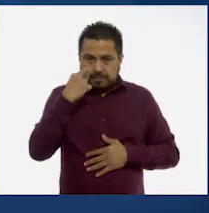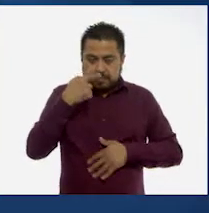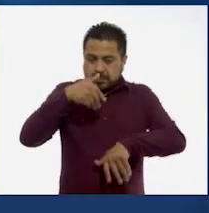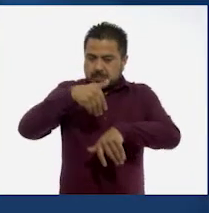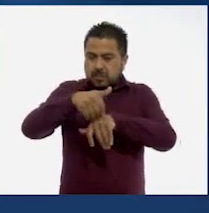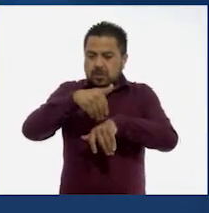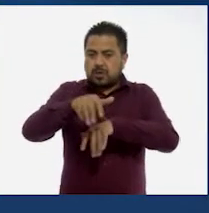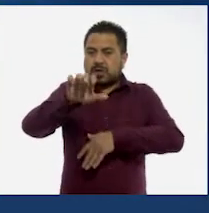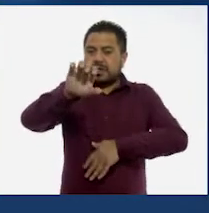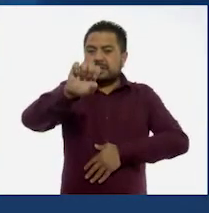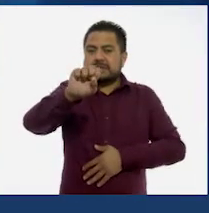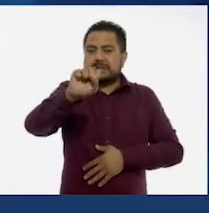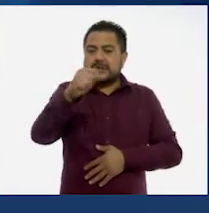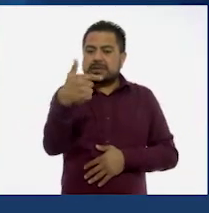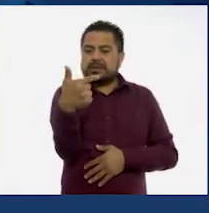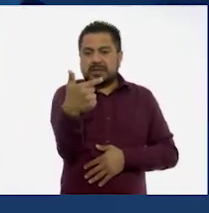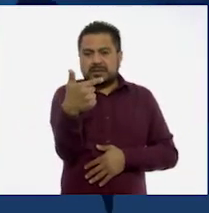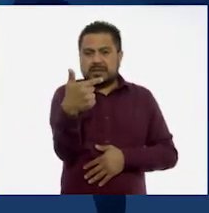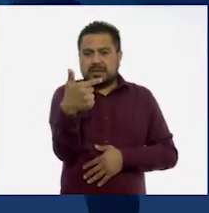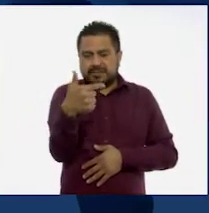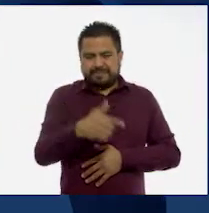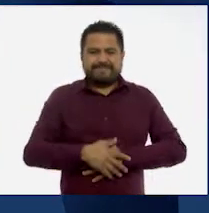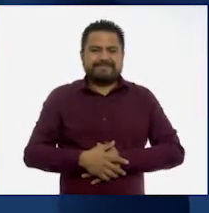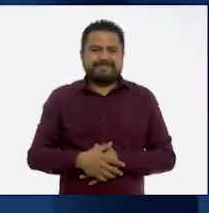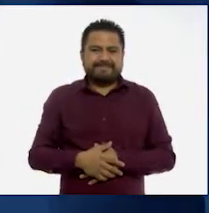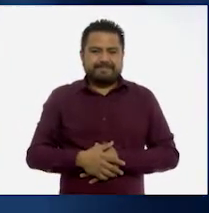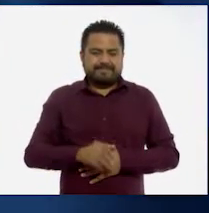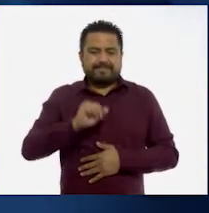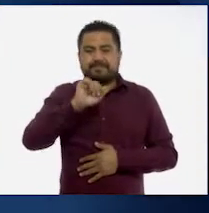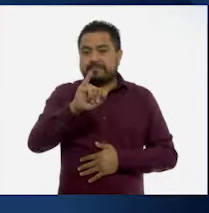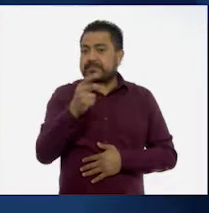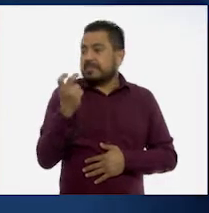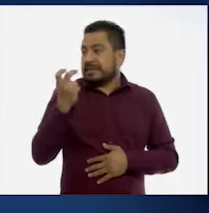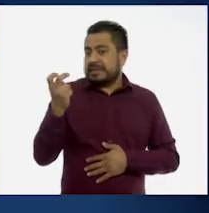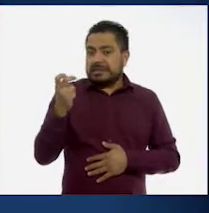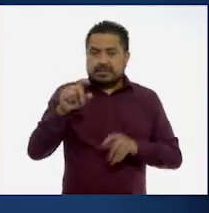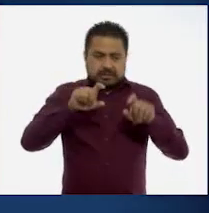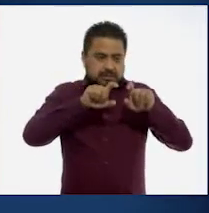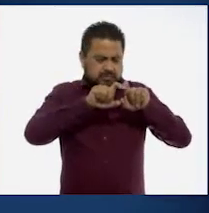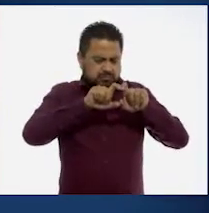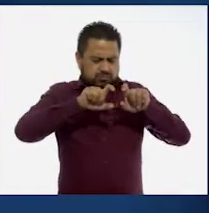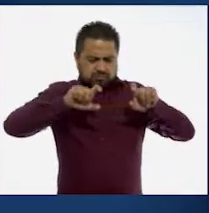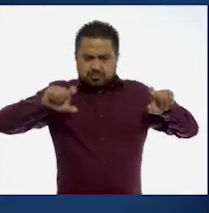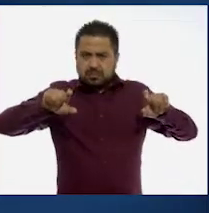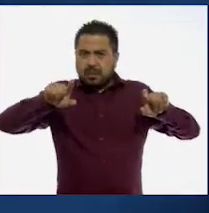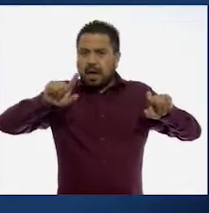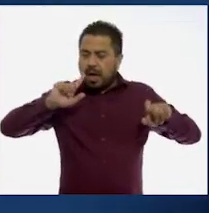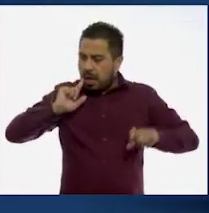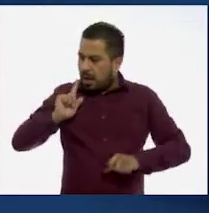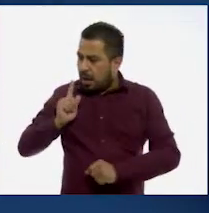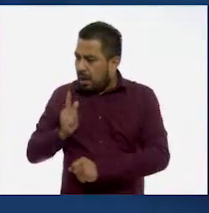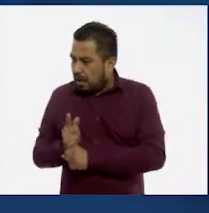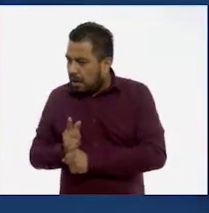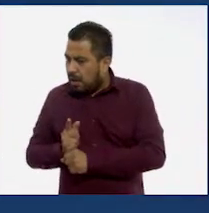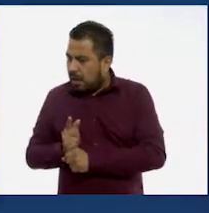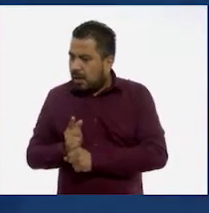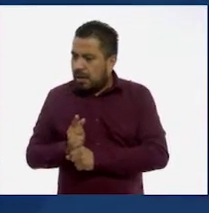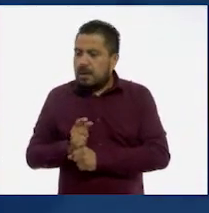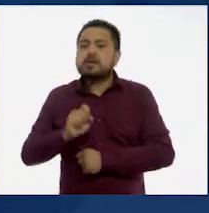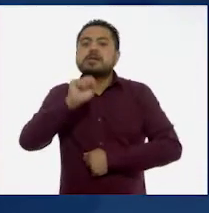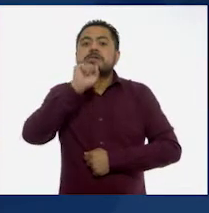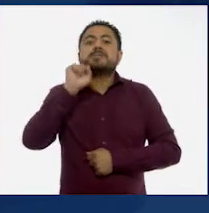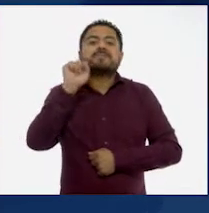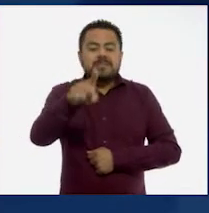página 67. Claro que sí. Y en esta parte de aquí te vas a dar cuenta y también